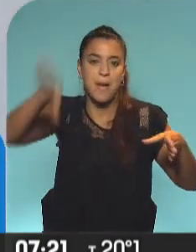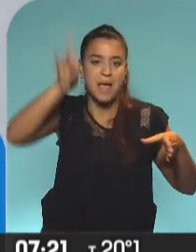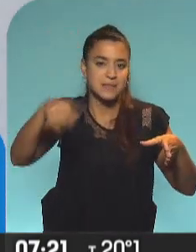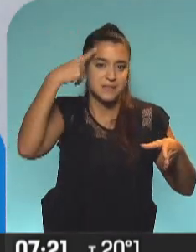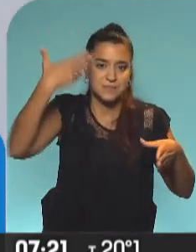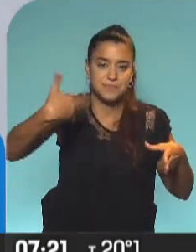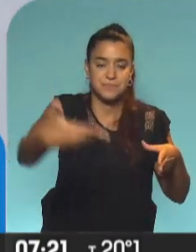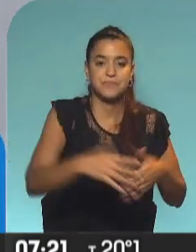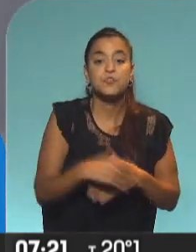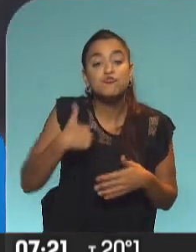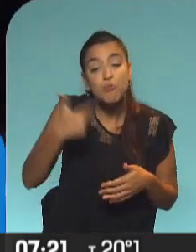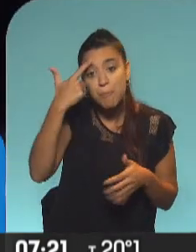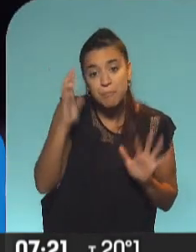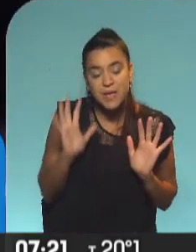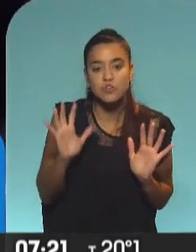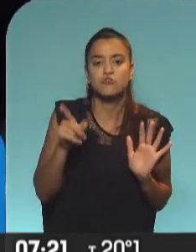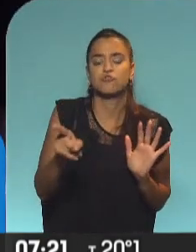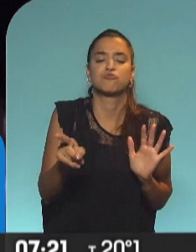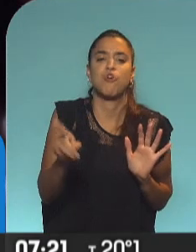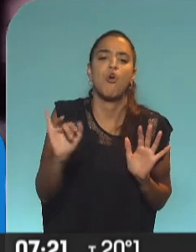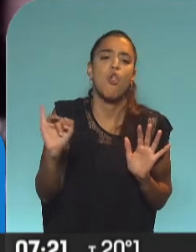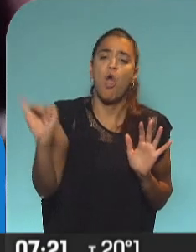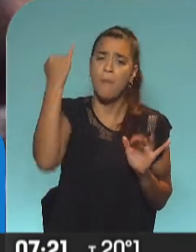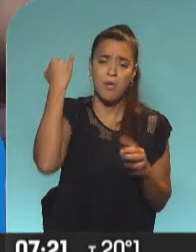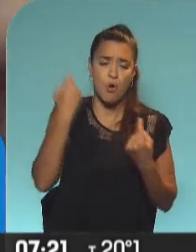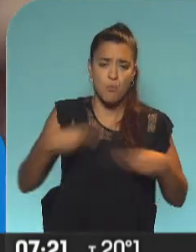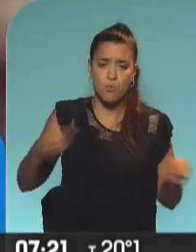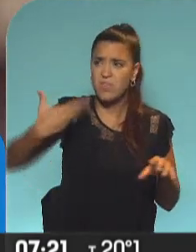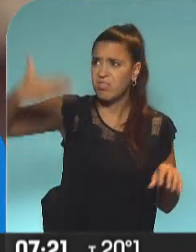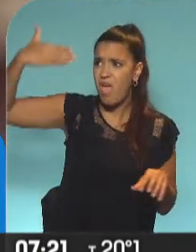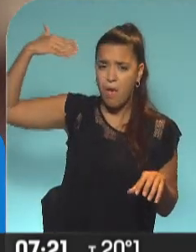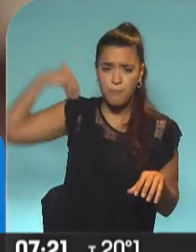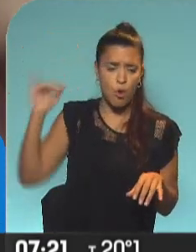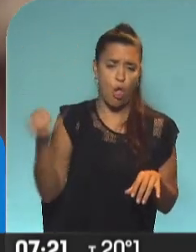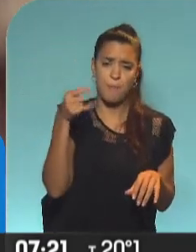pienso que fue digamos lo más grande que hubo en música de hace mucho tiempo